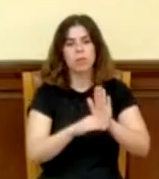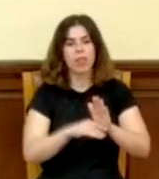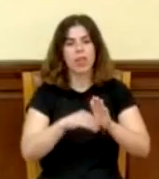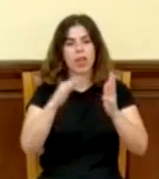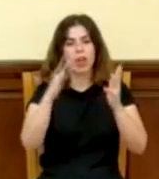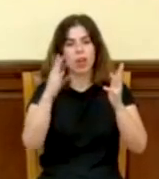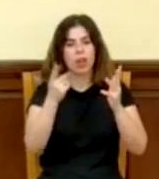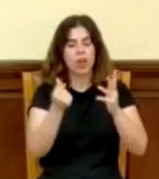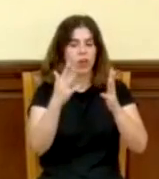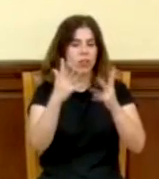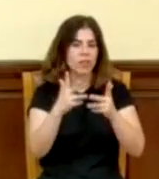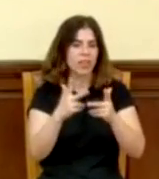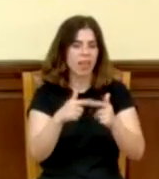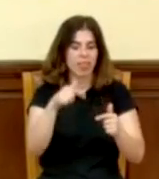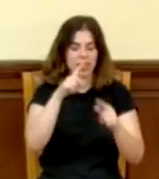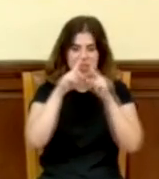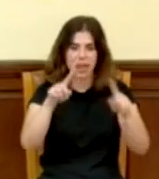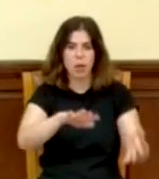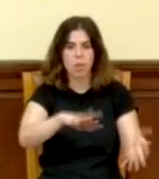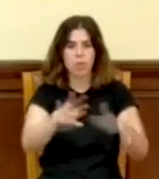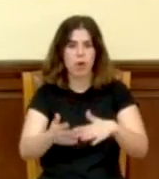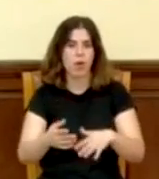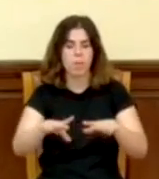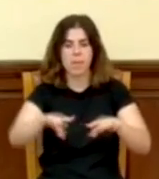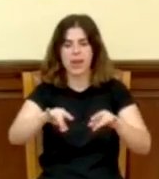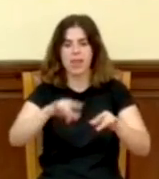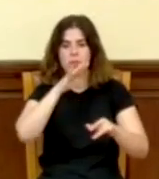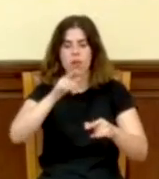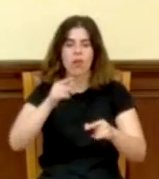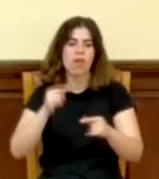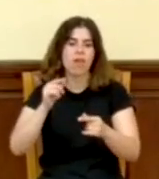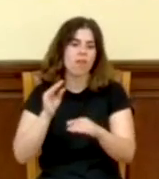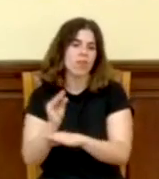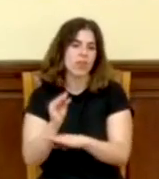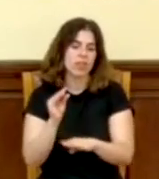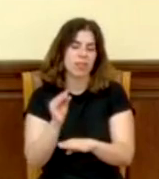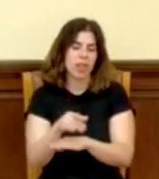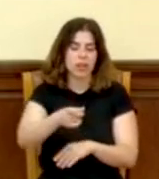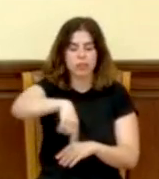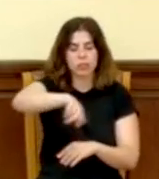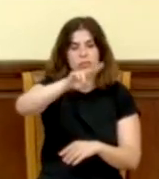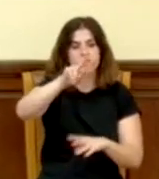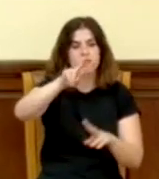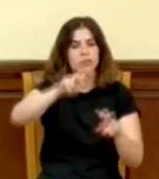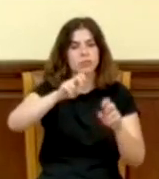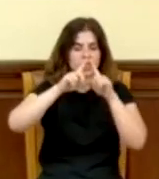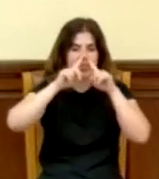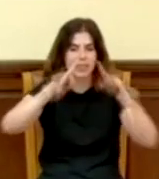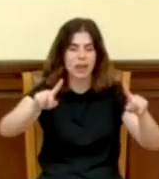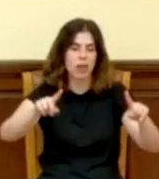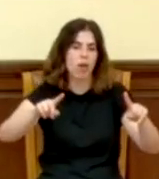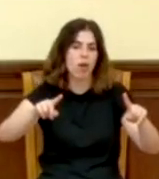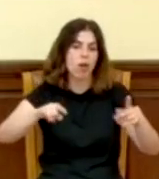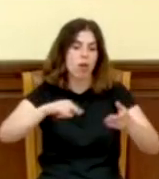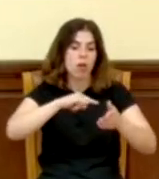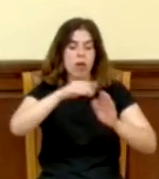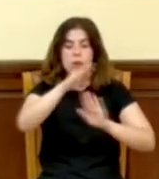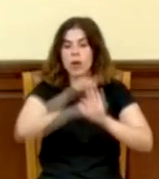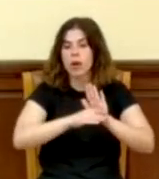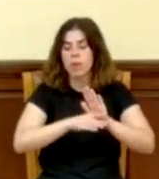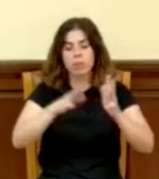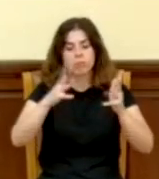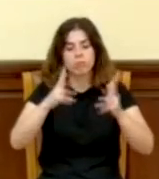ningún sentido haberlo aplicado y de cuál se detrae ese dinero para financiar, porque estaríamos hablando en un año en el que se ha implantado el programa Estima